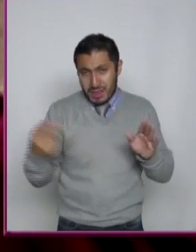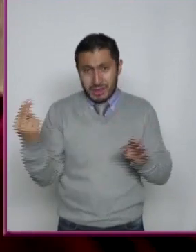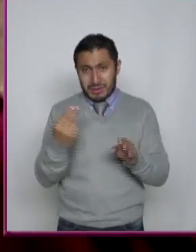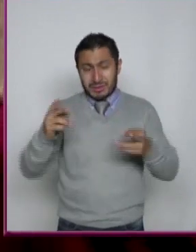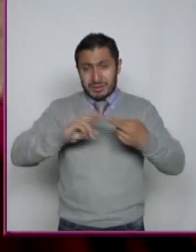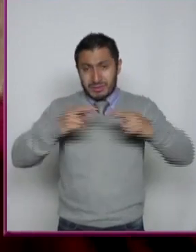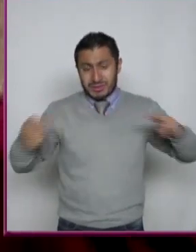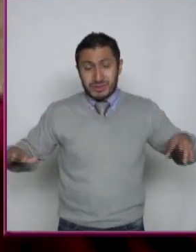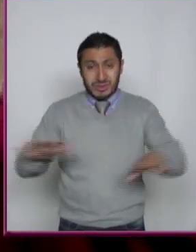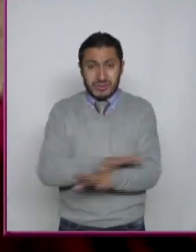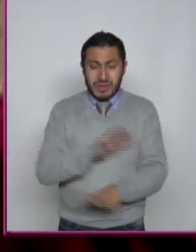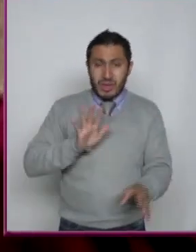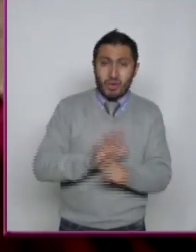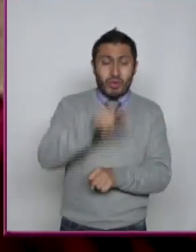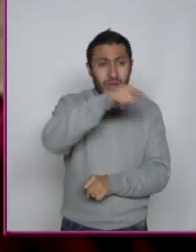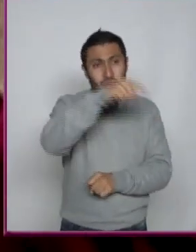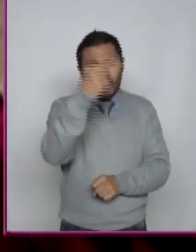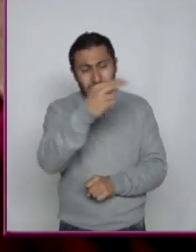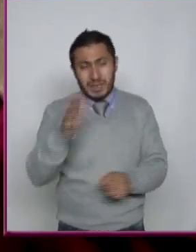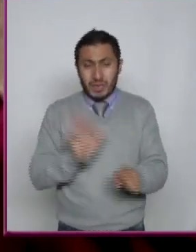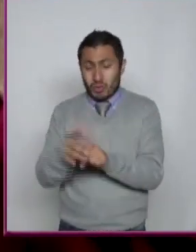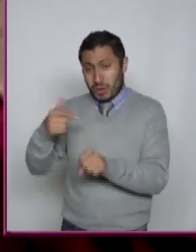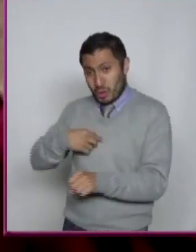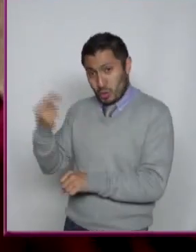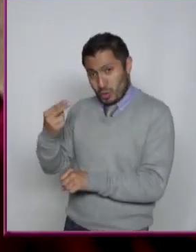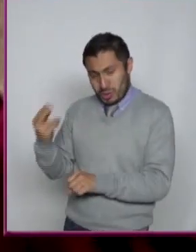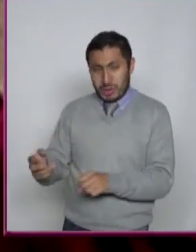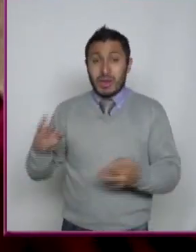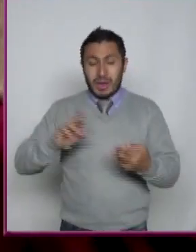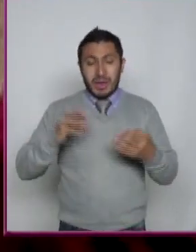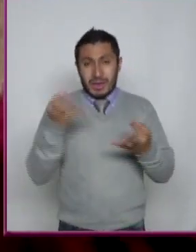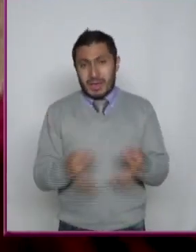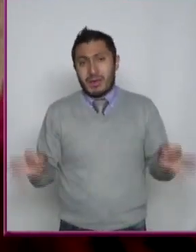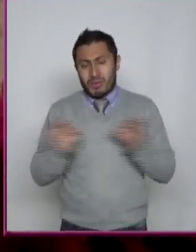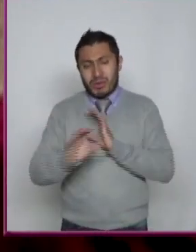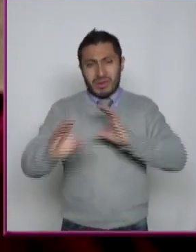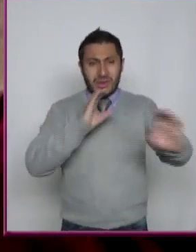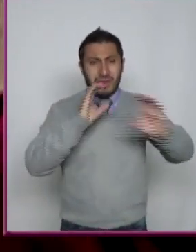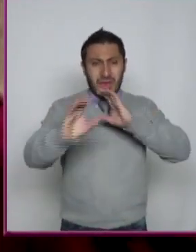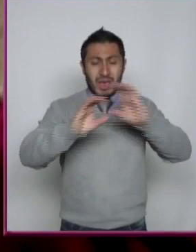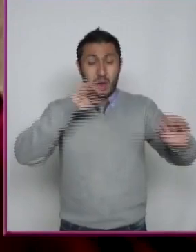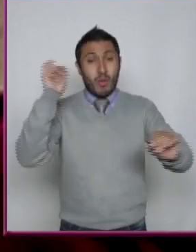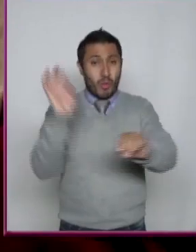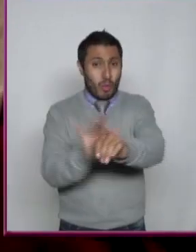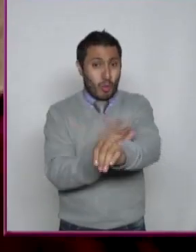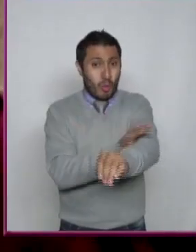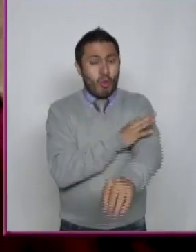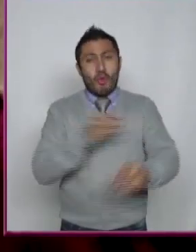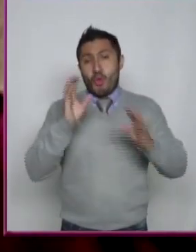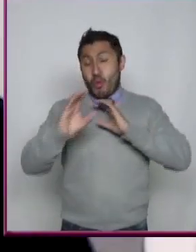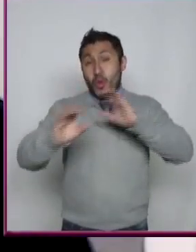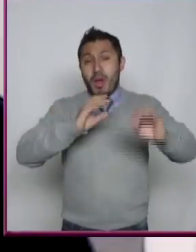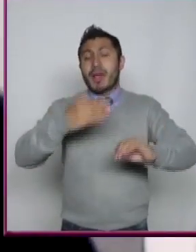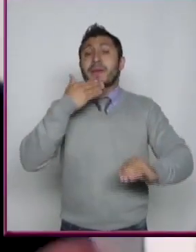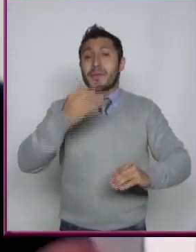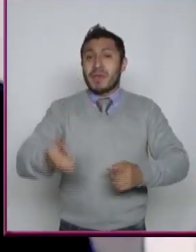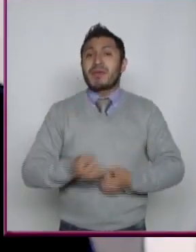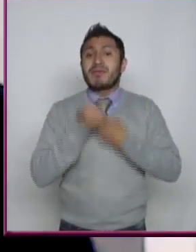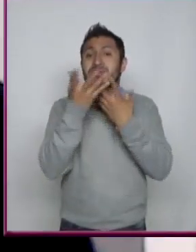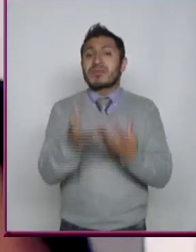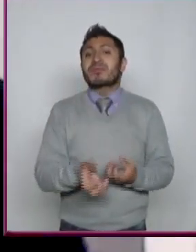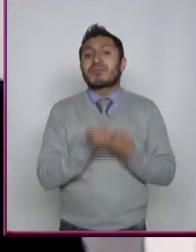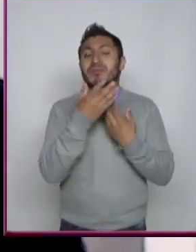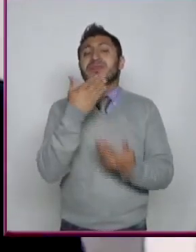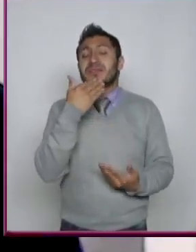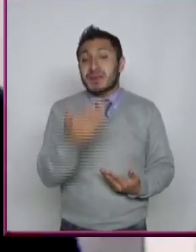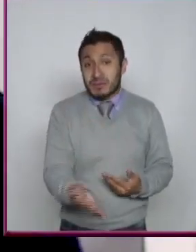tus necesidades? ¿Cuáles son mis necesidades? Es importante tener una buena comunicación emocional, ser capaces de expresar lo que sentimos